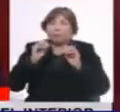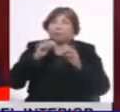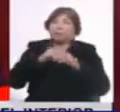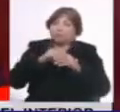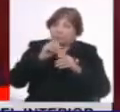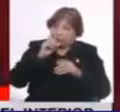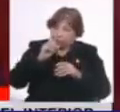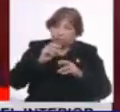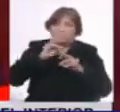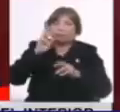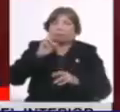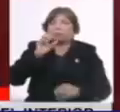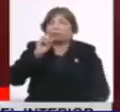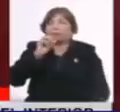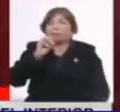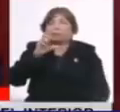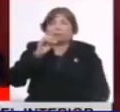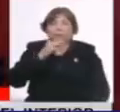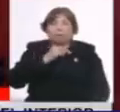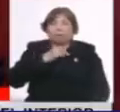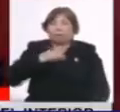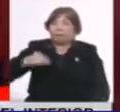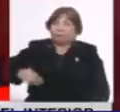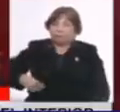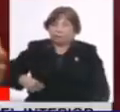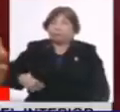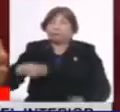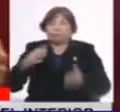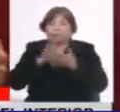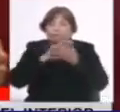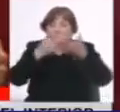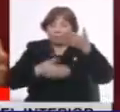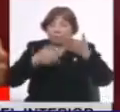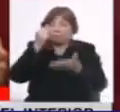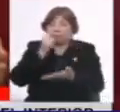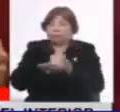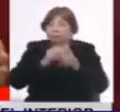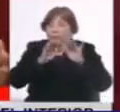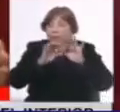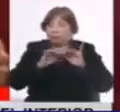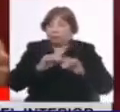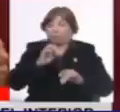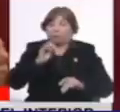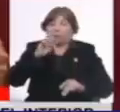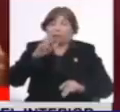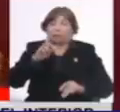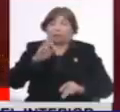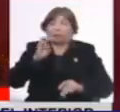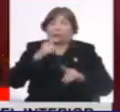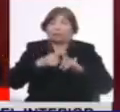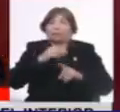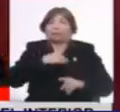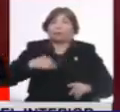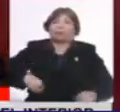en una resolución ministerial que suscribe el